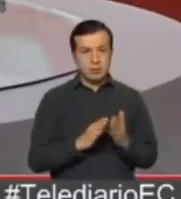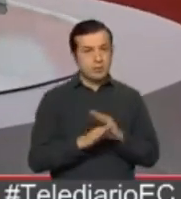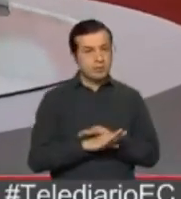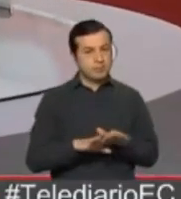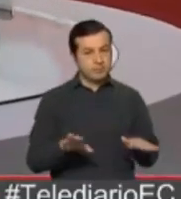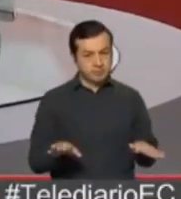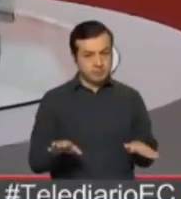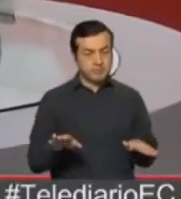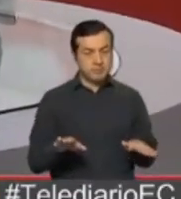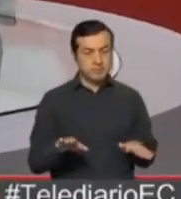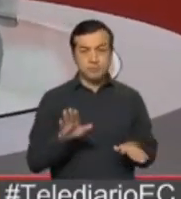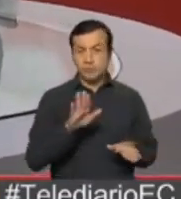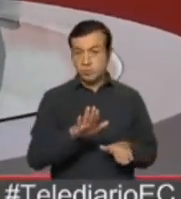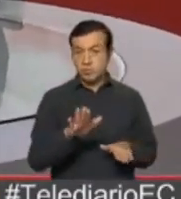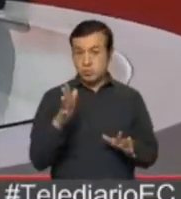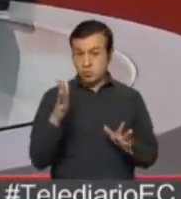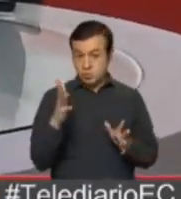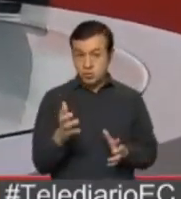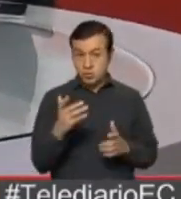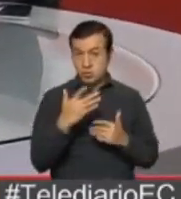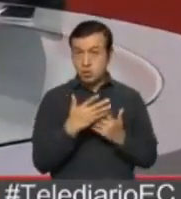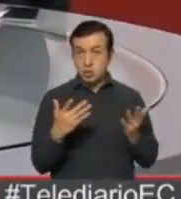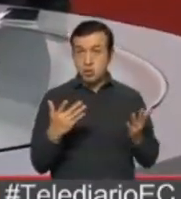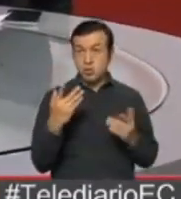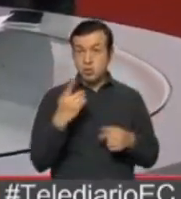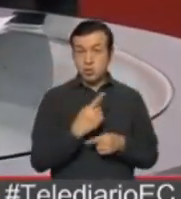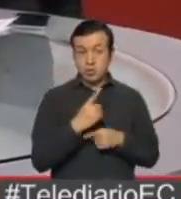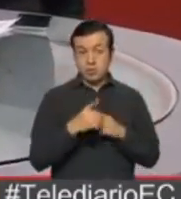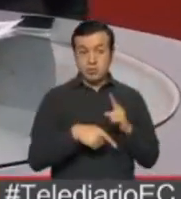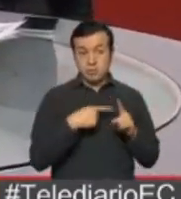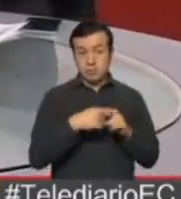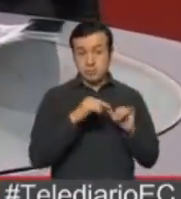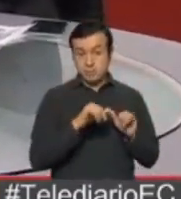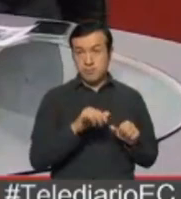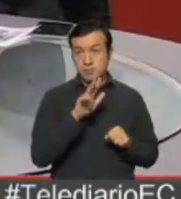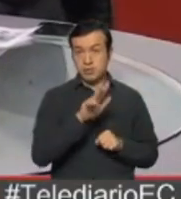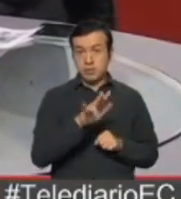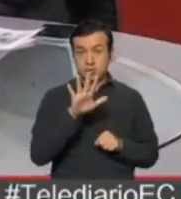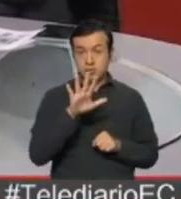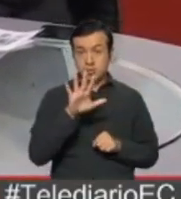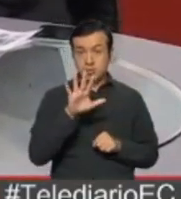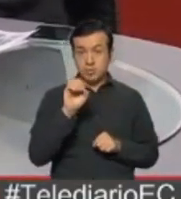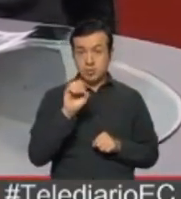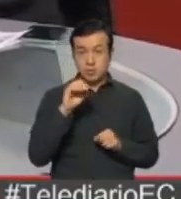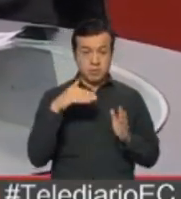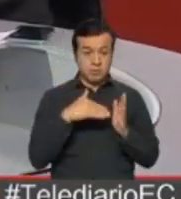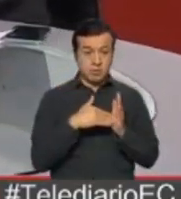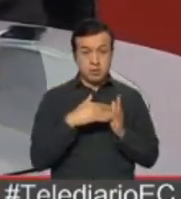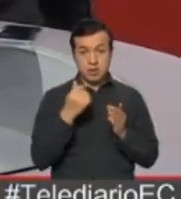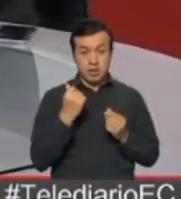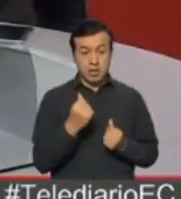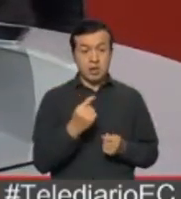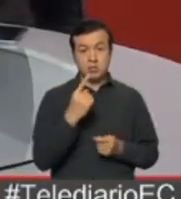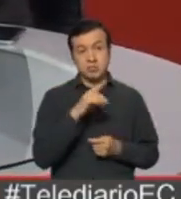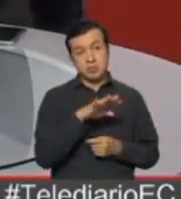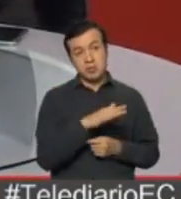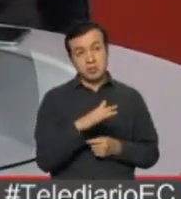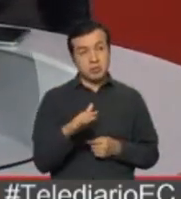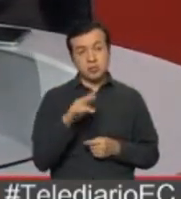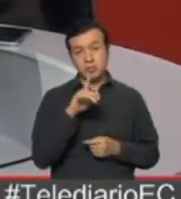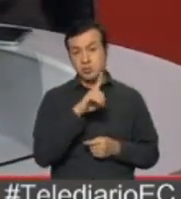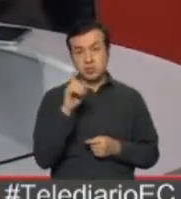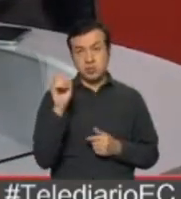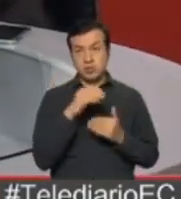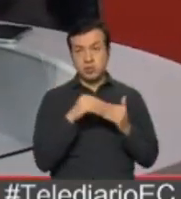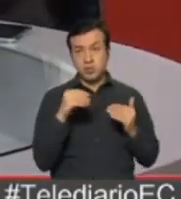mitad desea añadir un día más la sustancia es de 100 350 mil el gasto promedio del turista es aproximadamente de